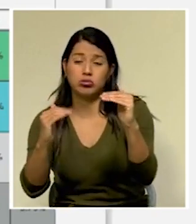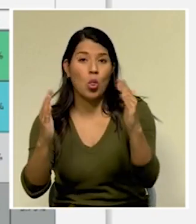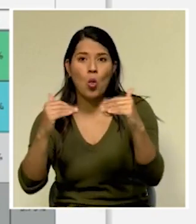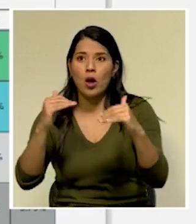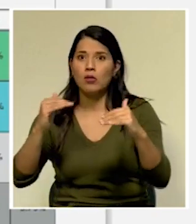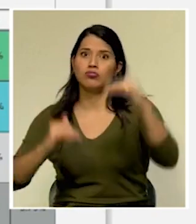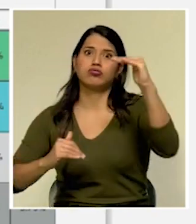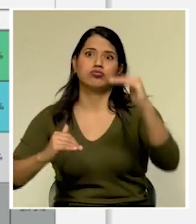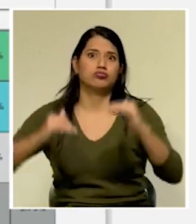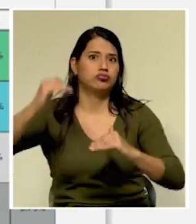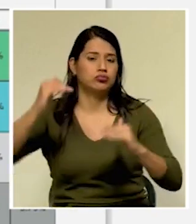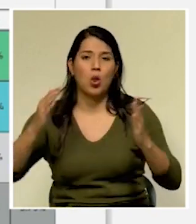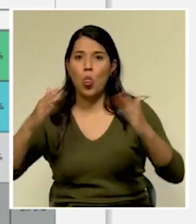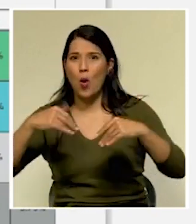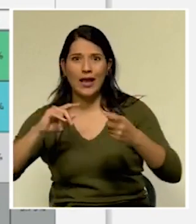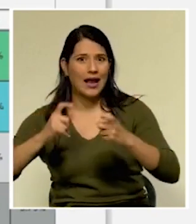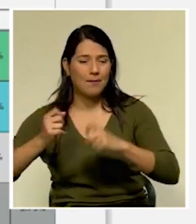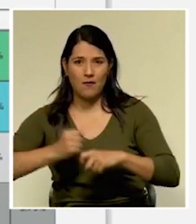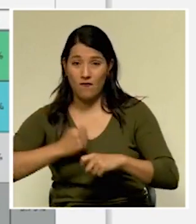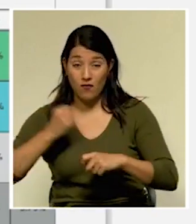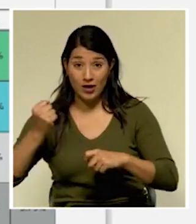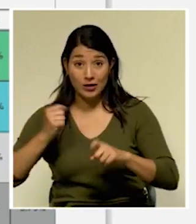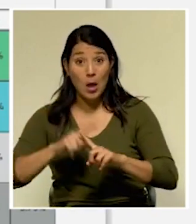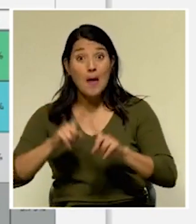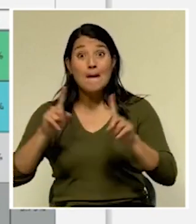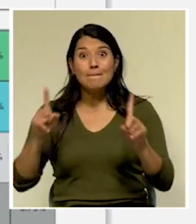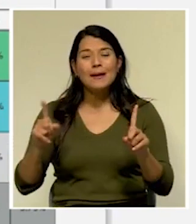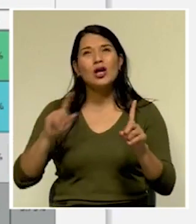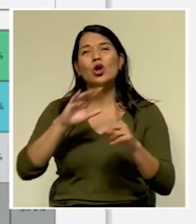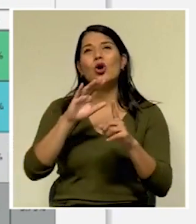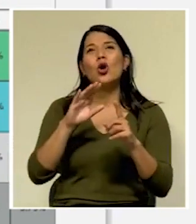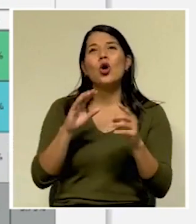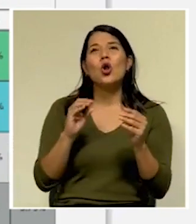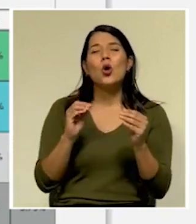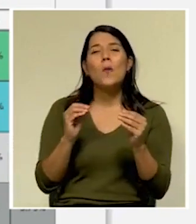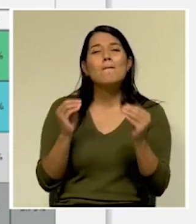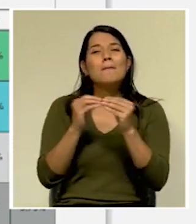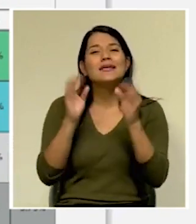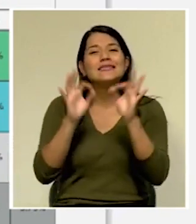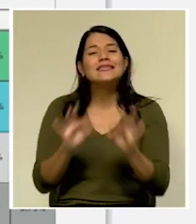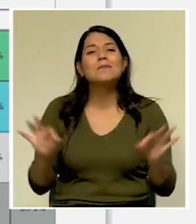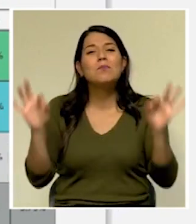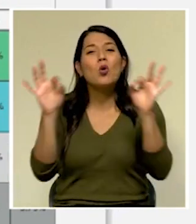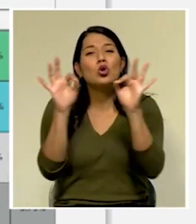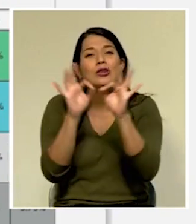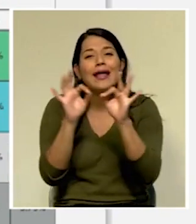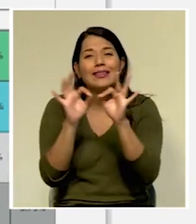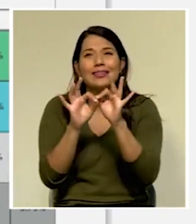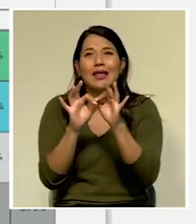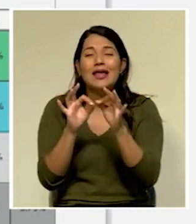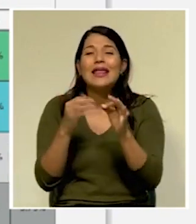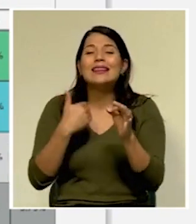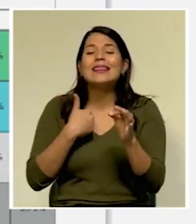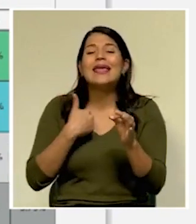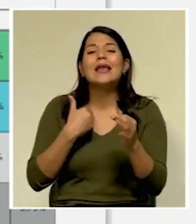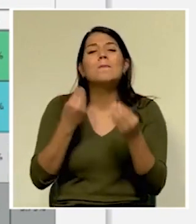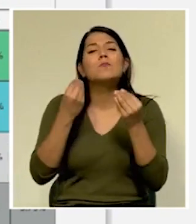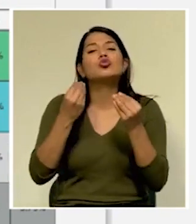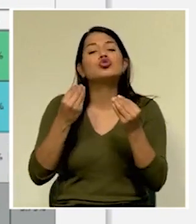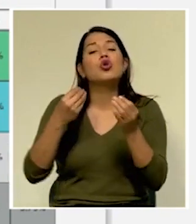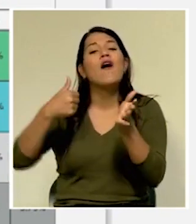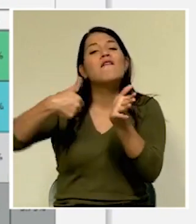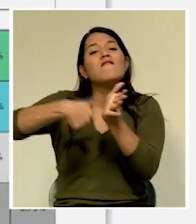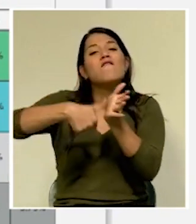Lo relevante acá es que todos son votantes prestados. ¿Verdad? Hay mucho votante prestado y que efectivamente el tema